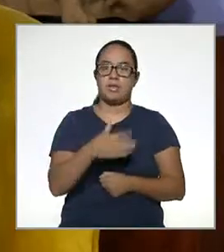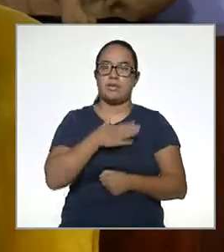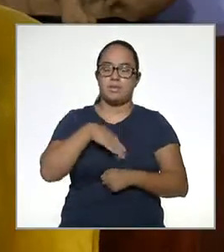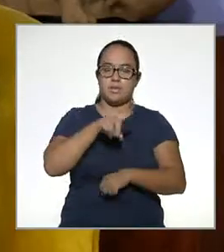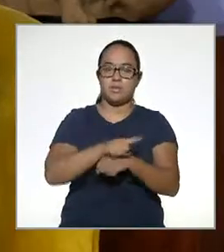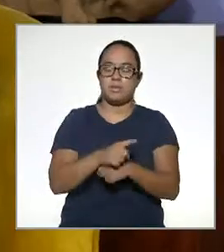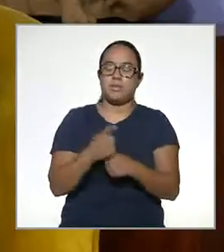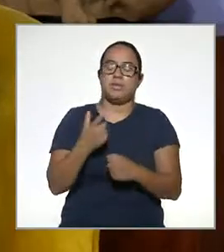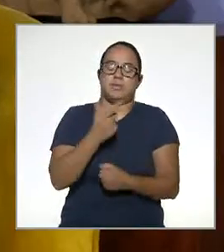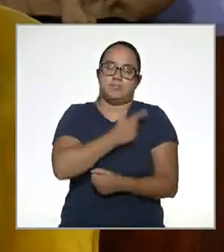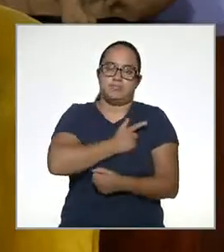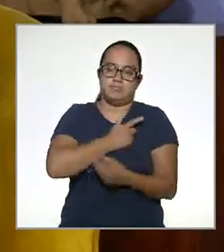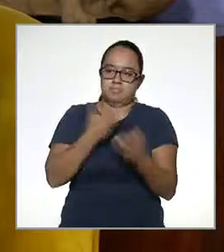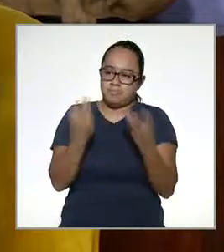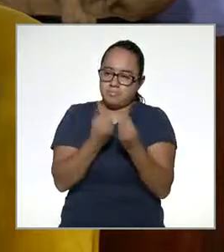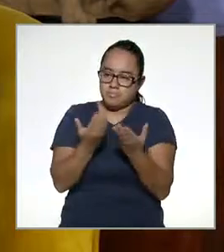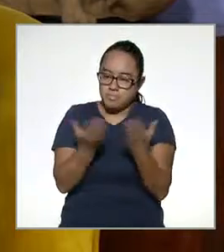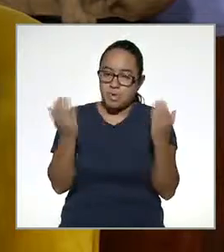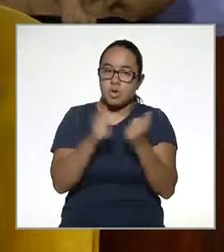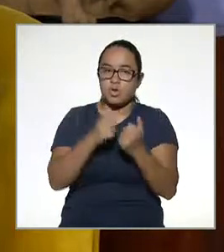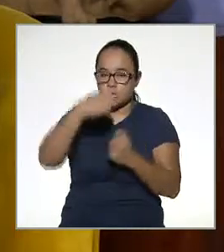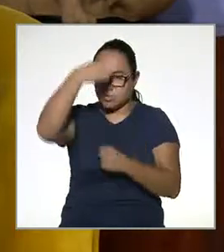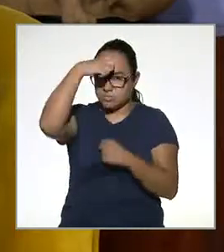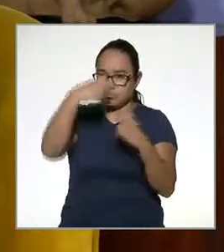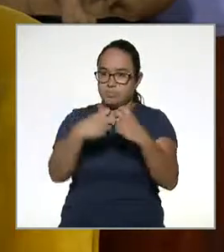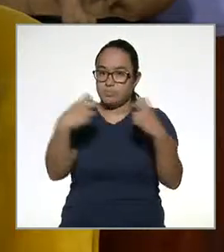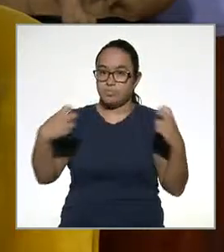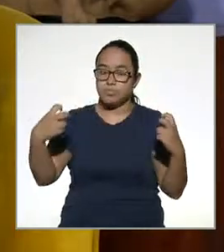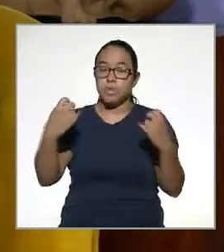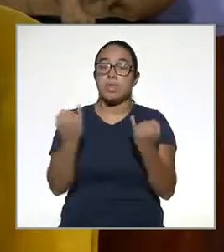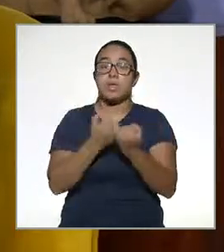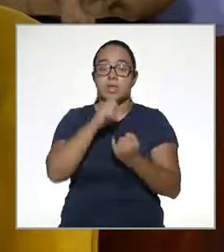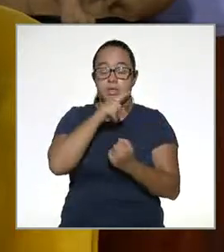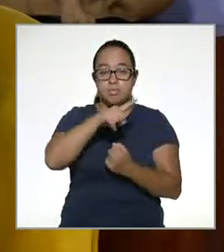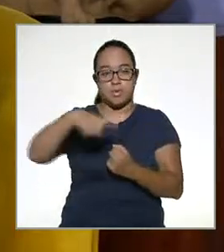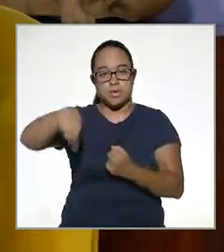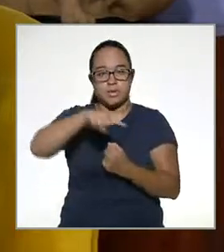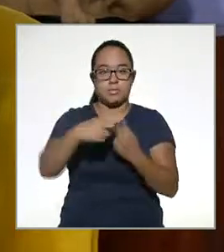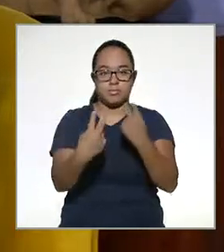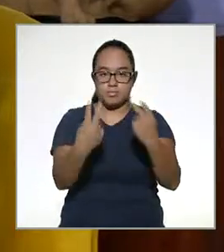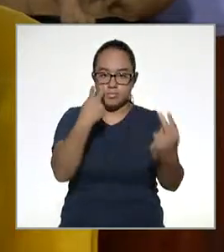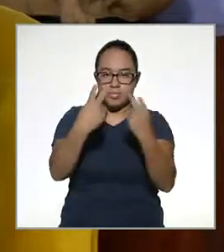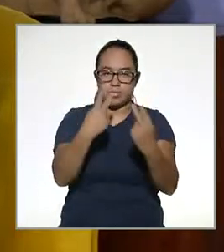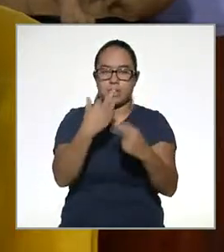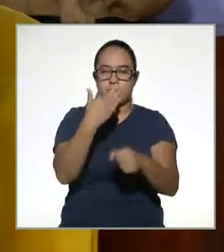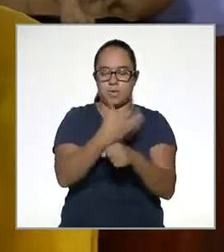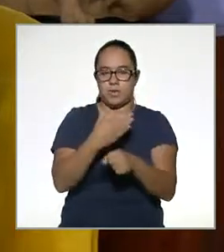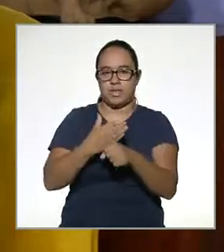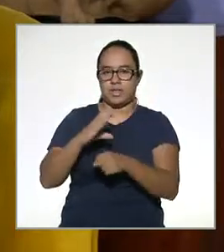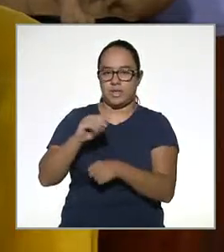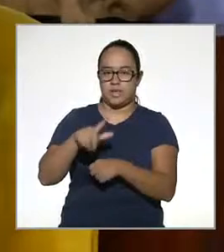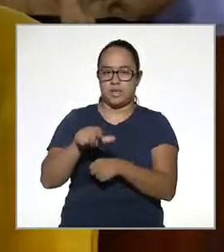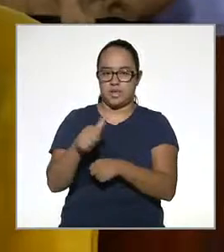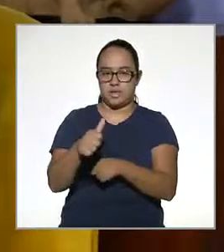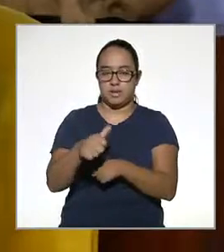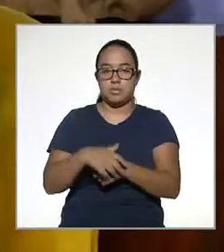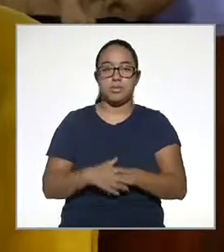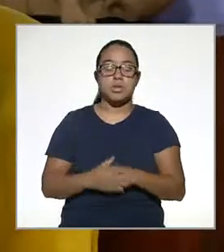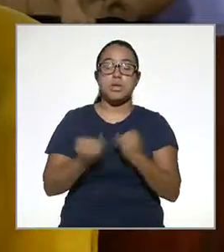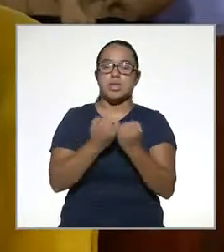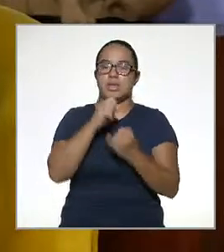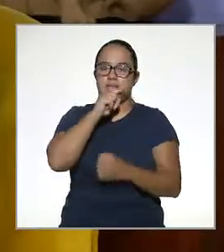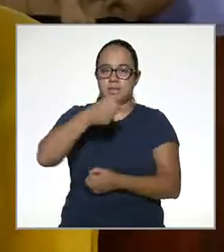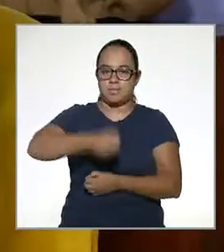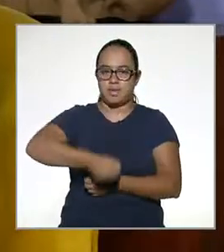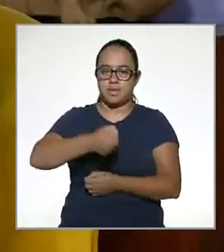placer compartir este espacio contigo con los especialistas y con ustedes que nos siguen al otro lado de la pantalla, aquí en la Señal del 11. También saludo